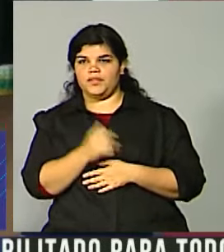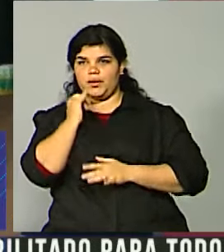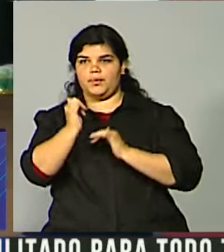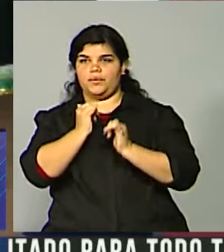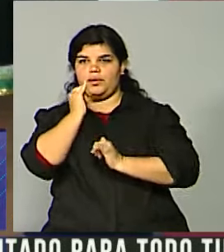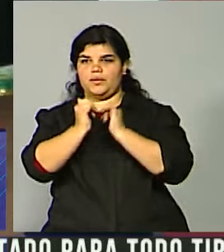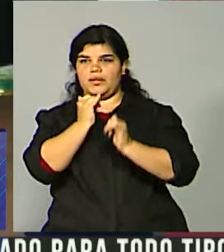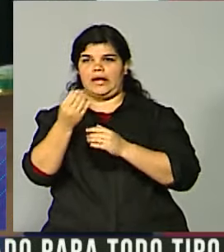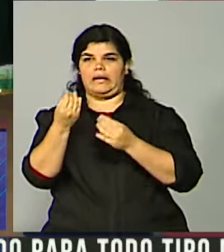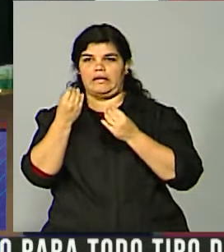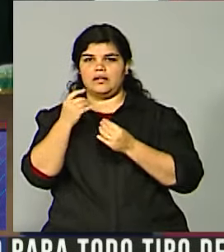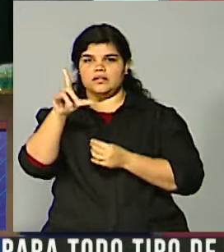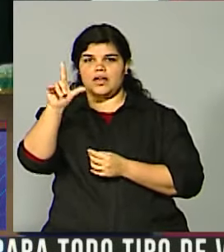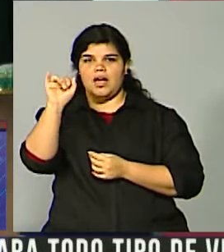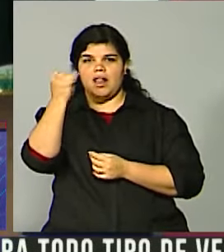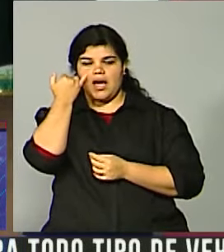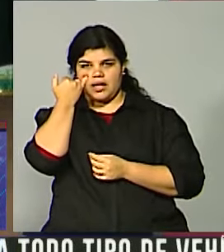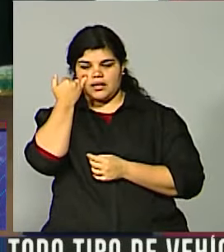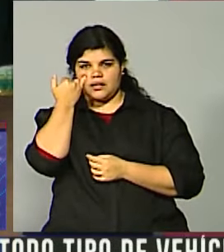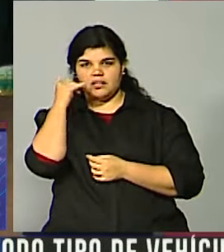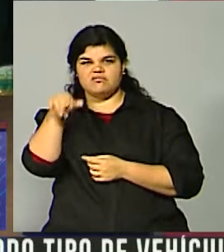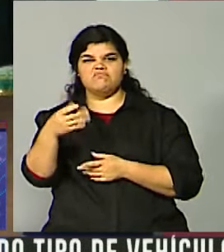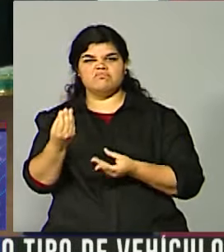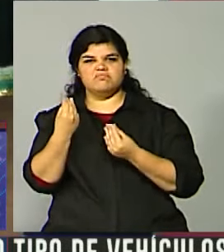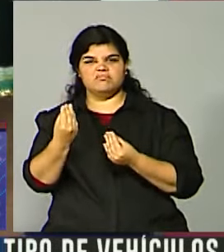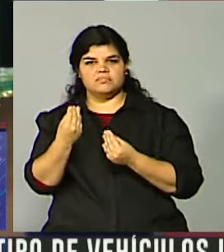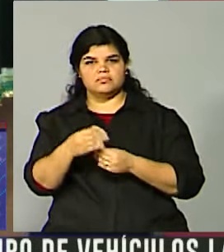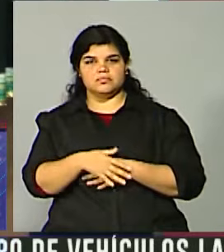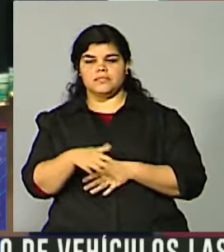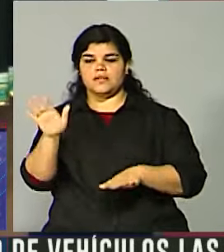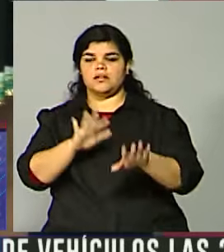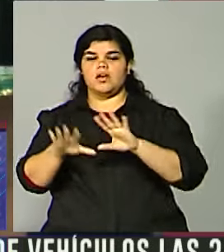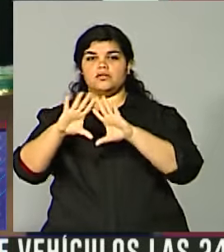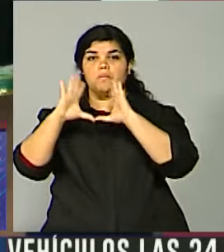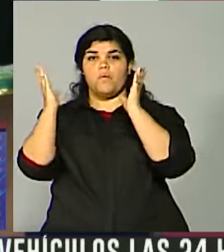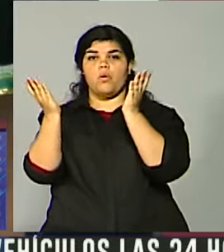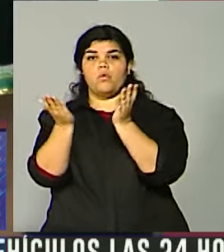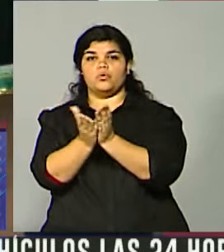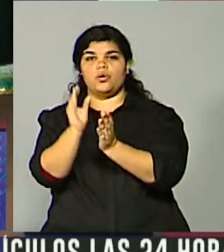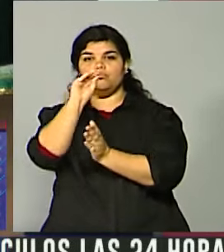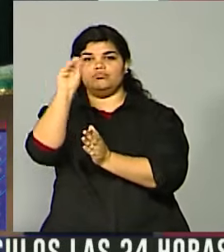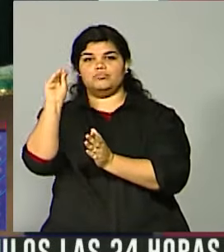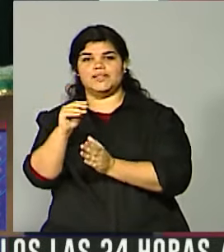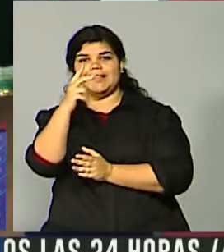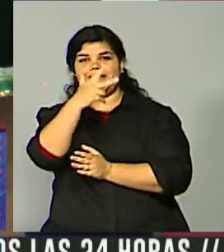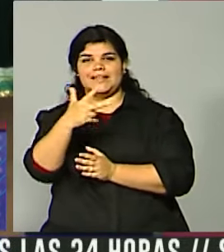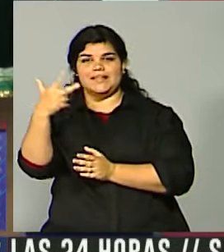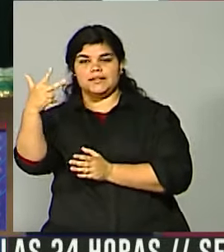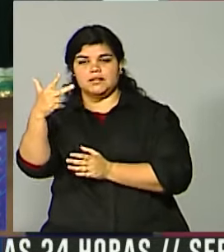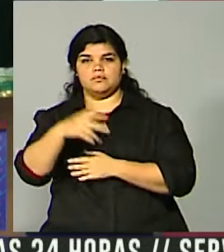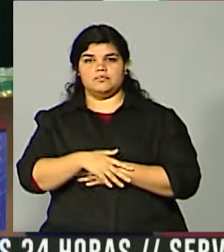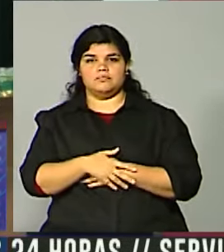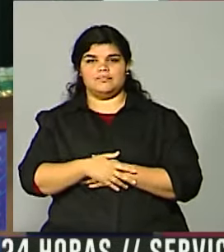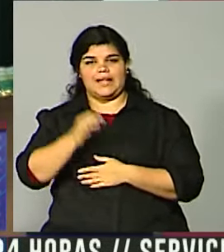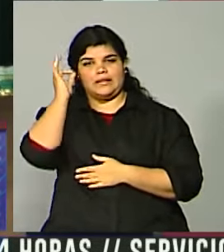poco de lo que es el encuentro mundial del Salai. Sí, por favor. Esto se está organizando a nivel mundial en 33 ciudades, donde